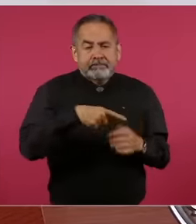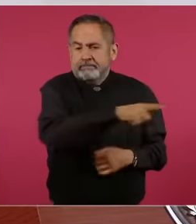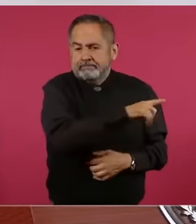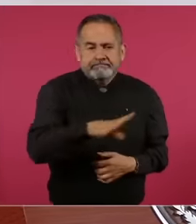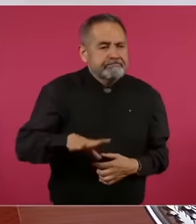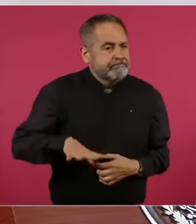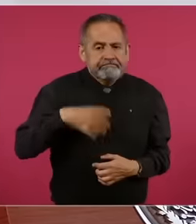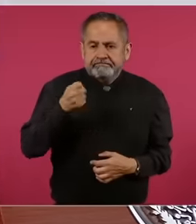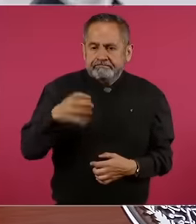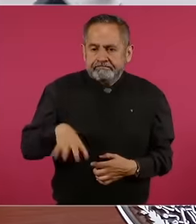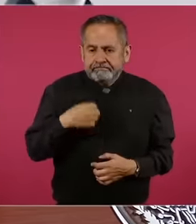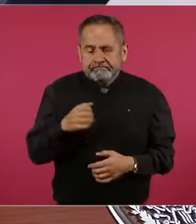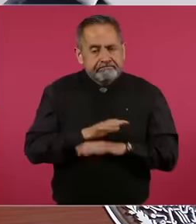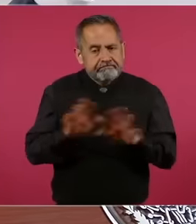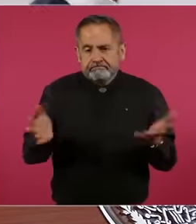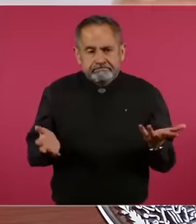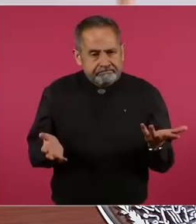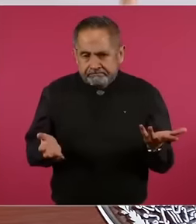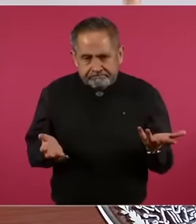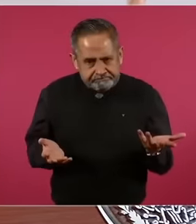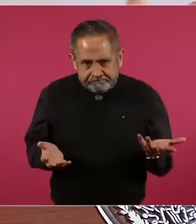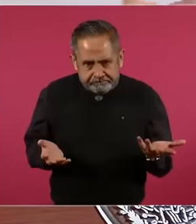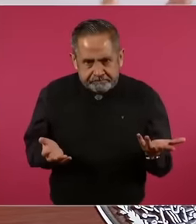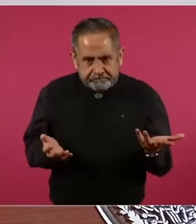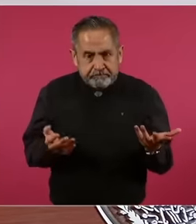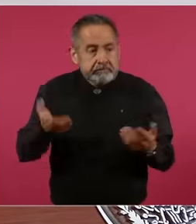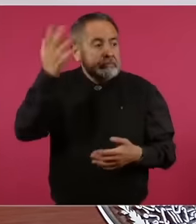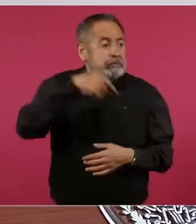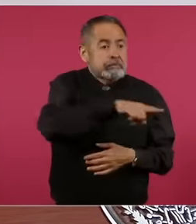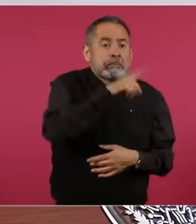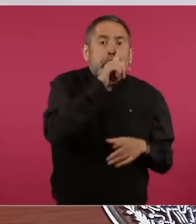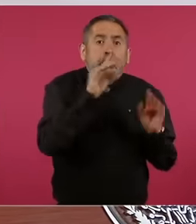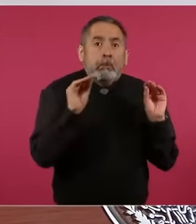¿no? Entonces no había protestas,